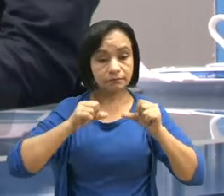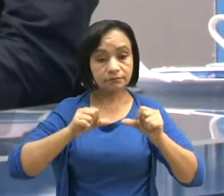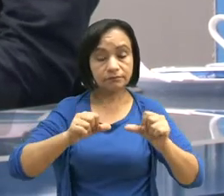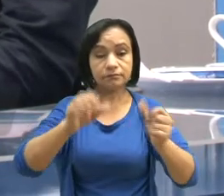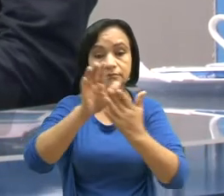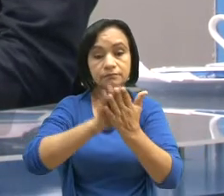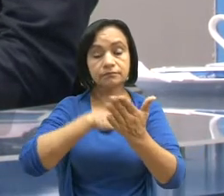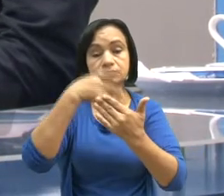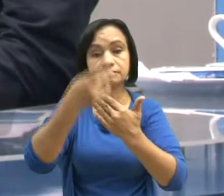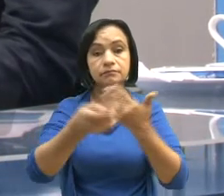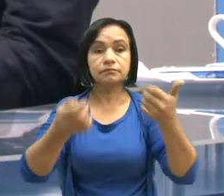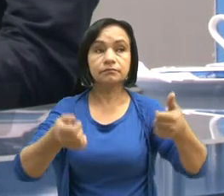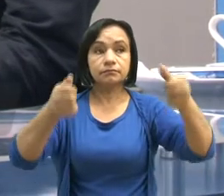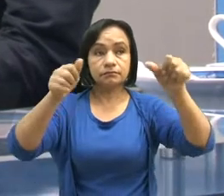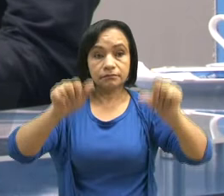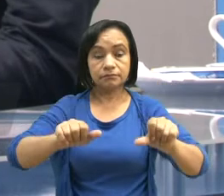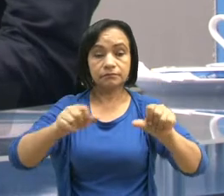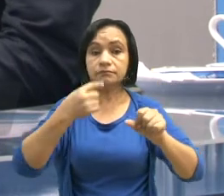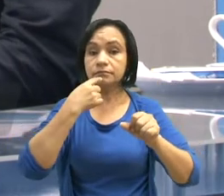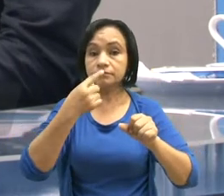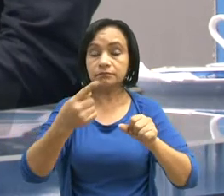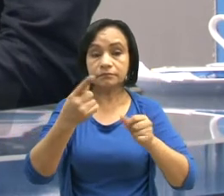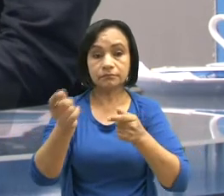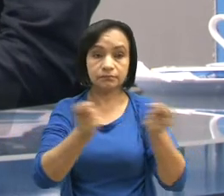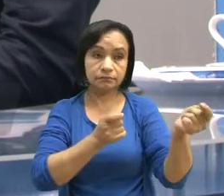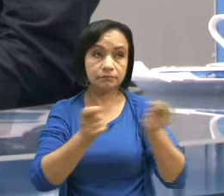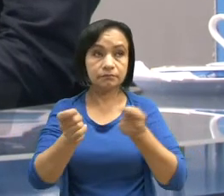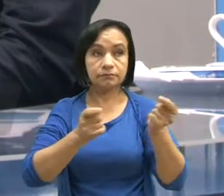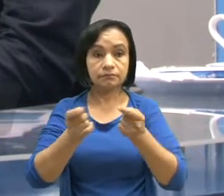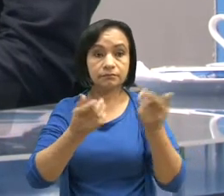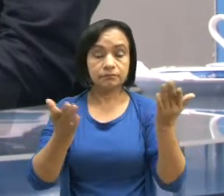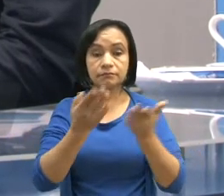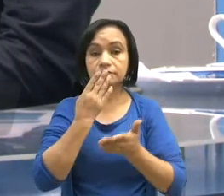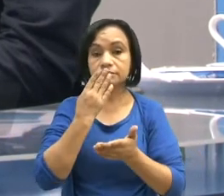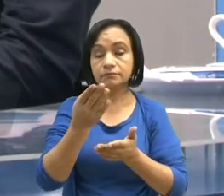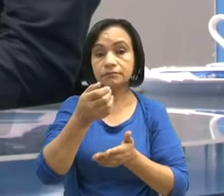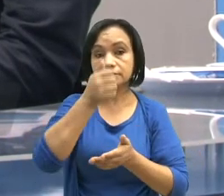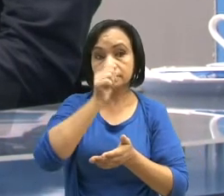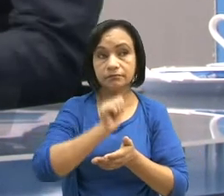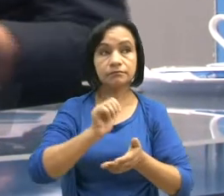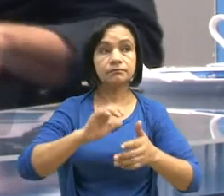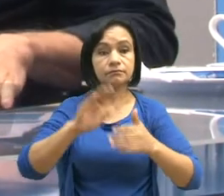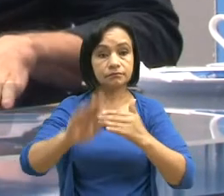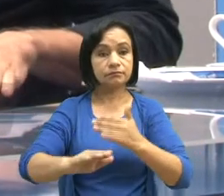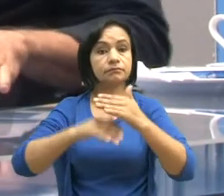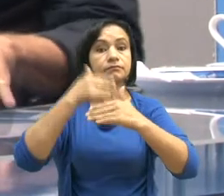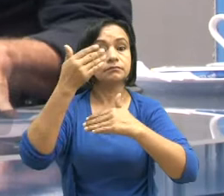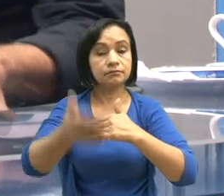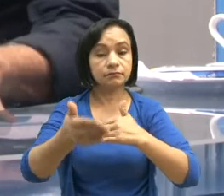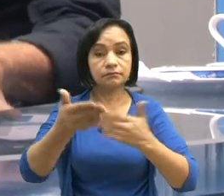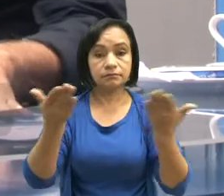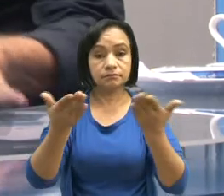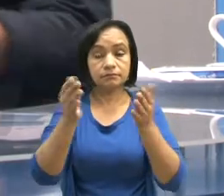los programas establecidos, estableciendo esos monitoreos de calidad de agua. Luego tenemos como